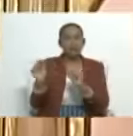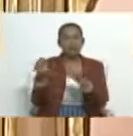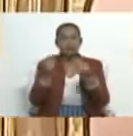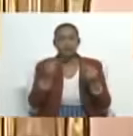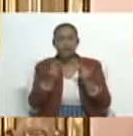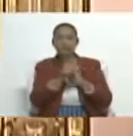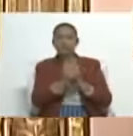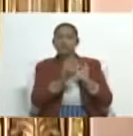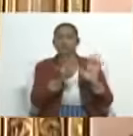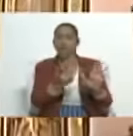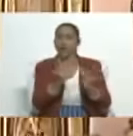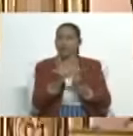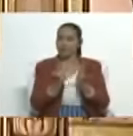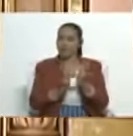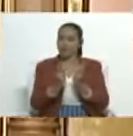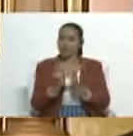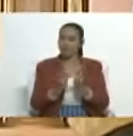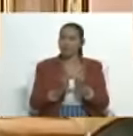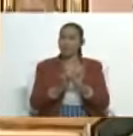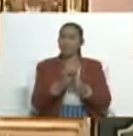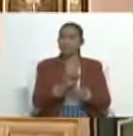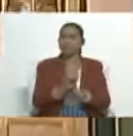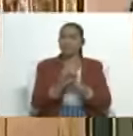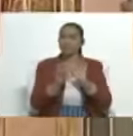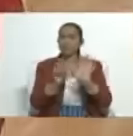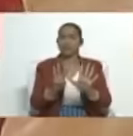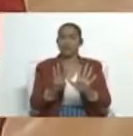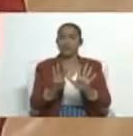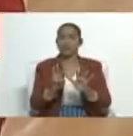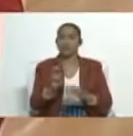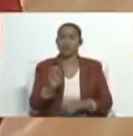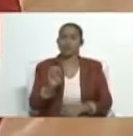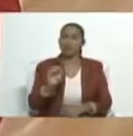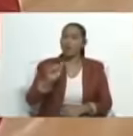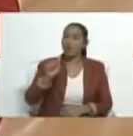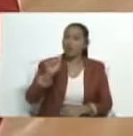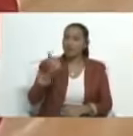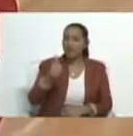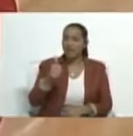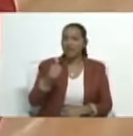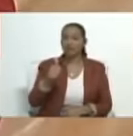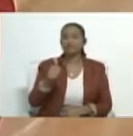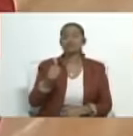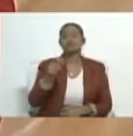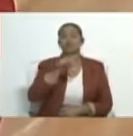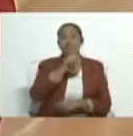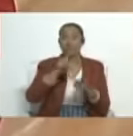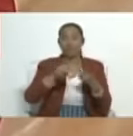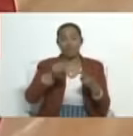19 de abril de 1810 y aquel